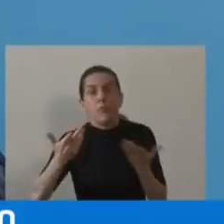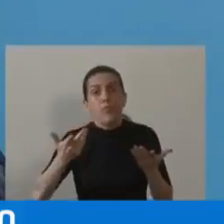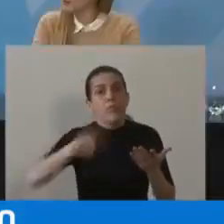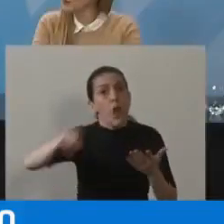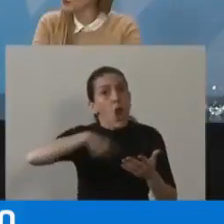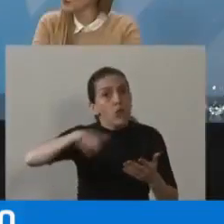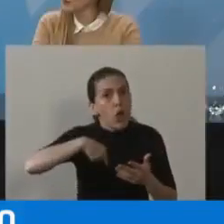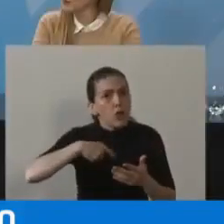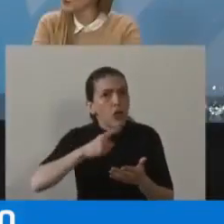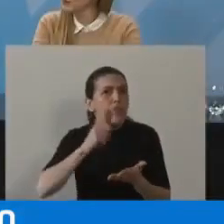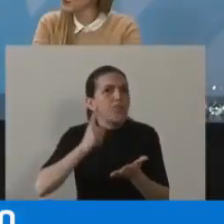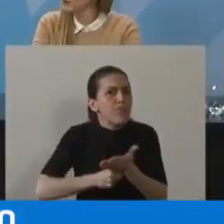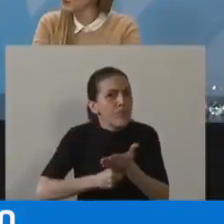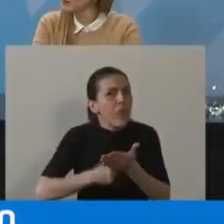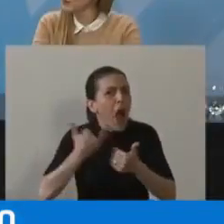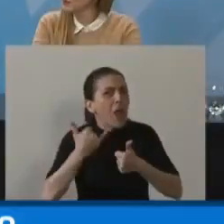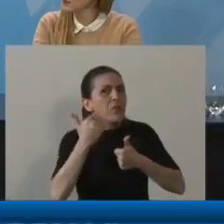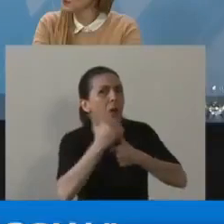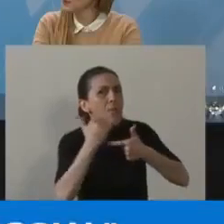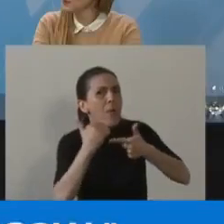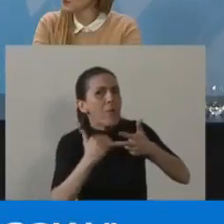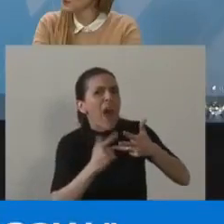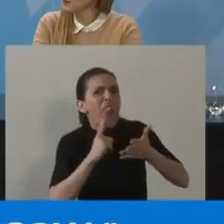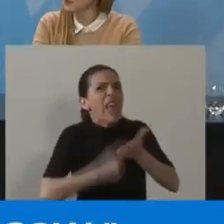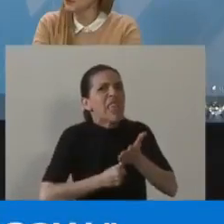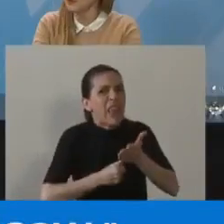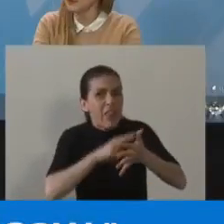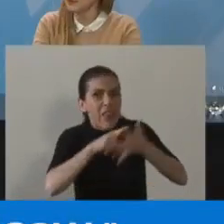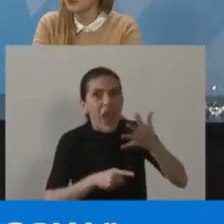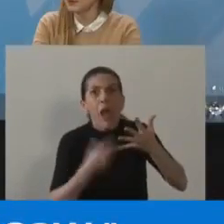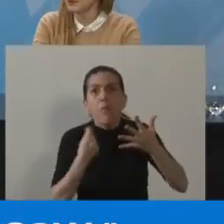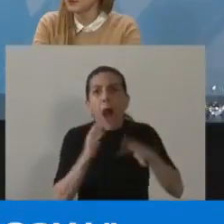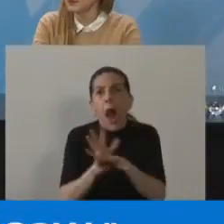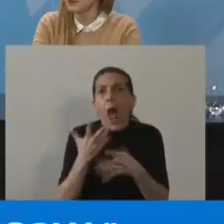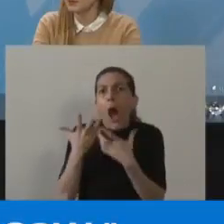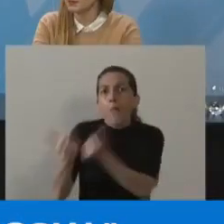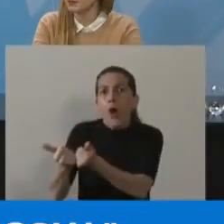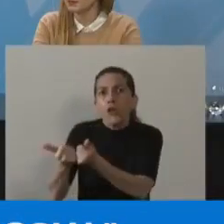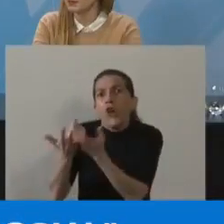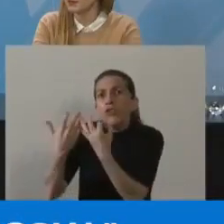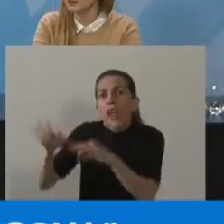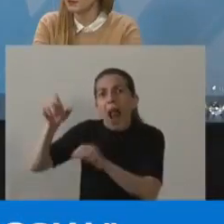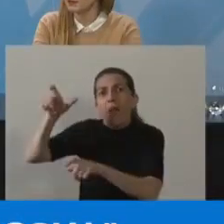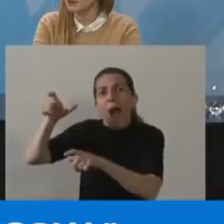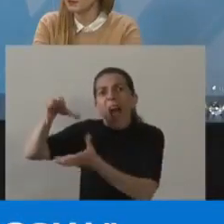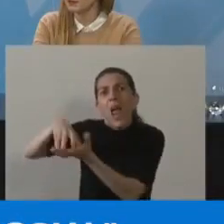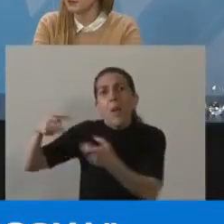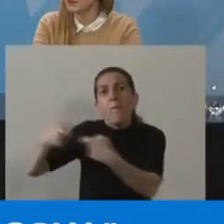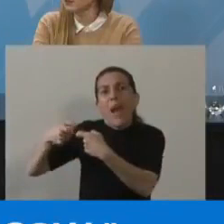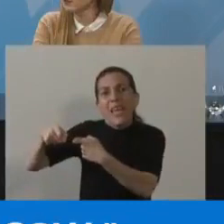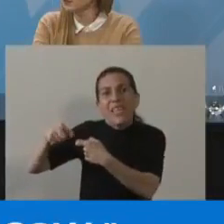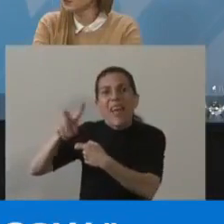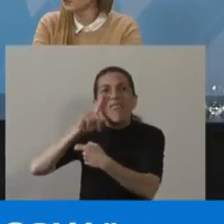y plazas de la ciudad de Buenos Aires en el marco de la flexibilización del aislamiento. Cuando los canales de noticias